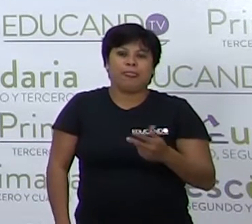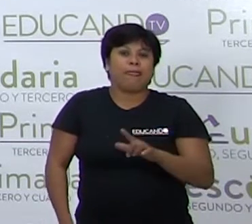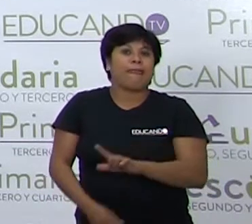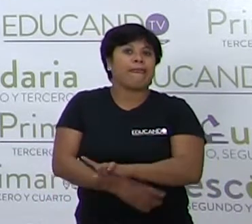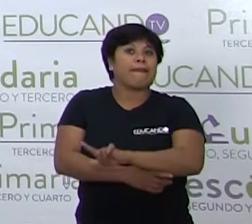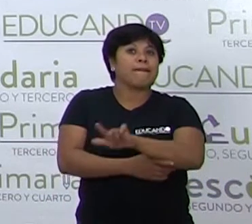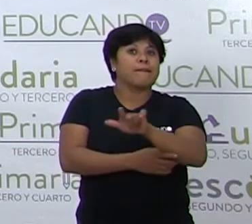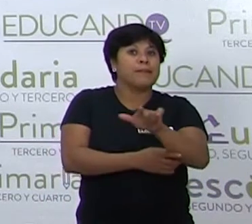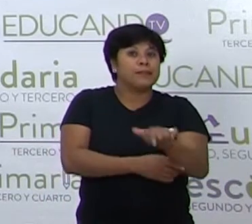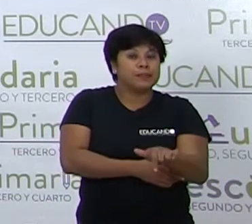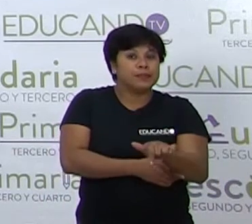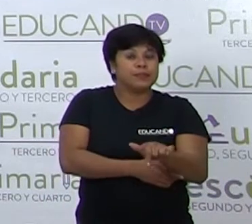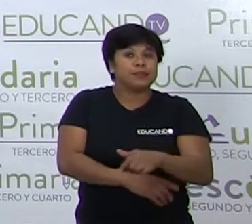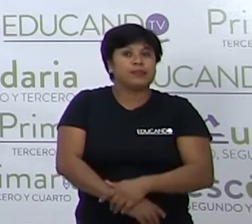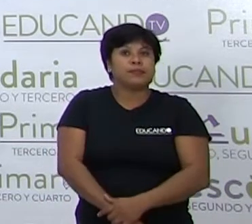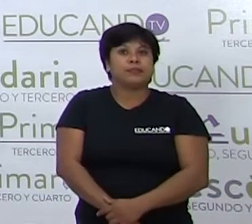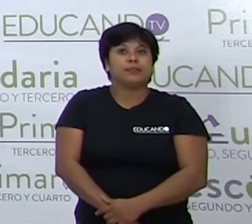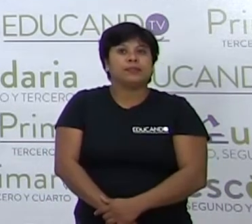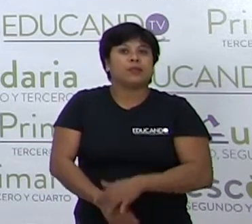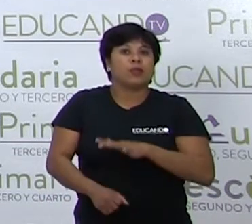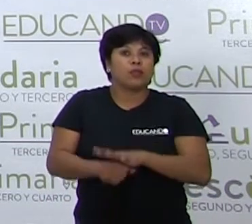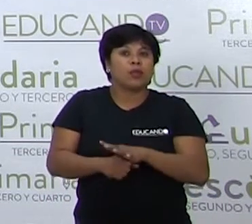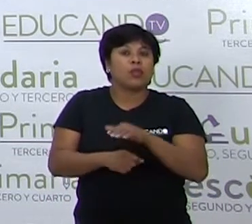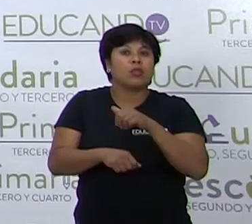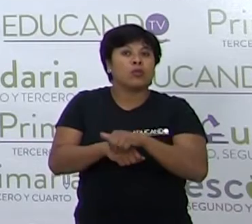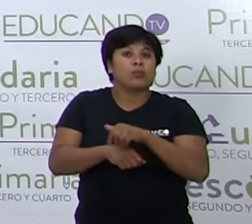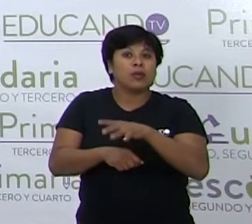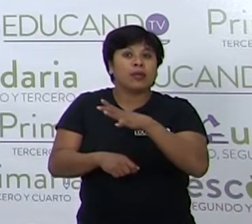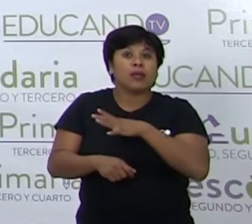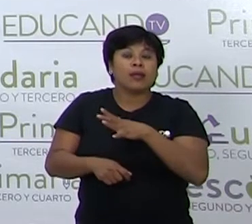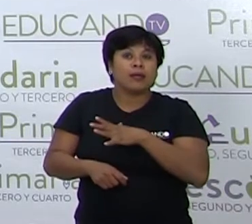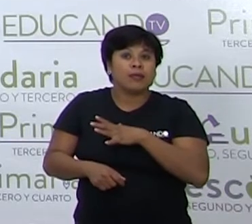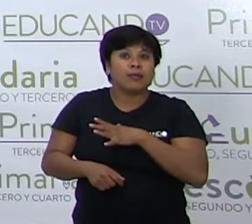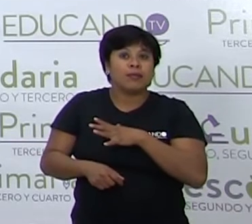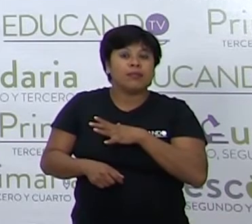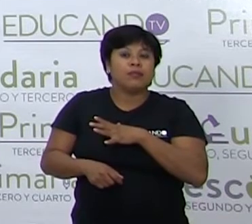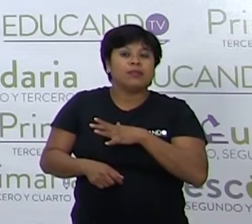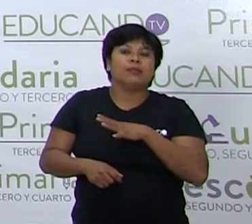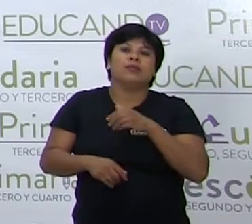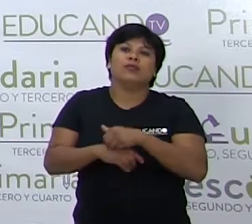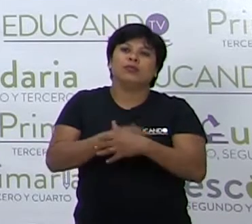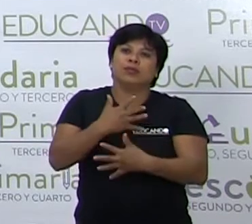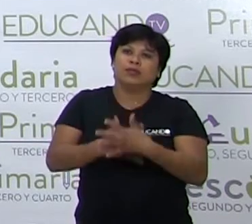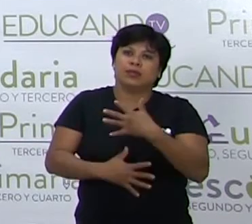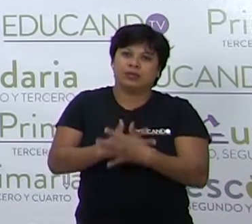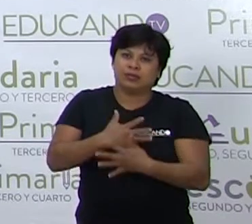Luego, ¿qué número seguiría? Pues el 15.